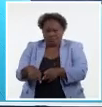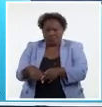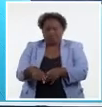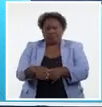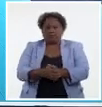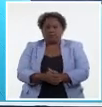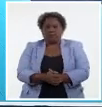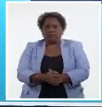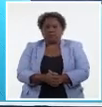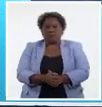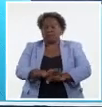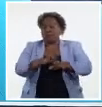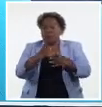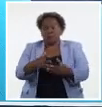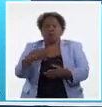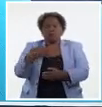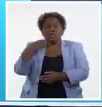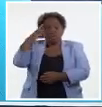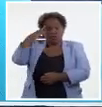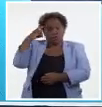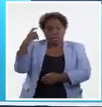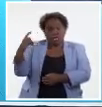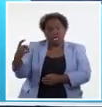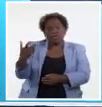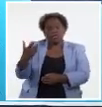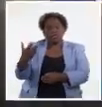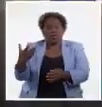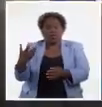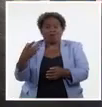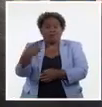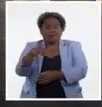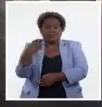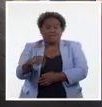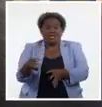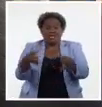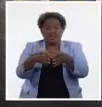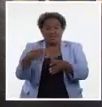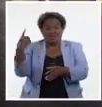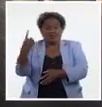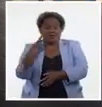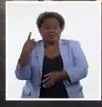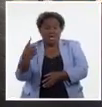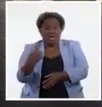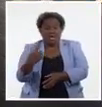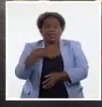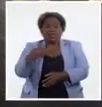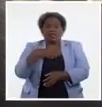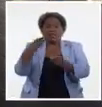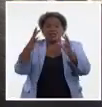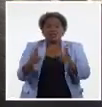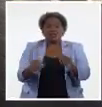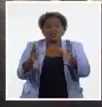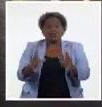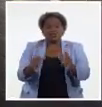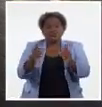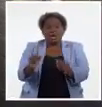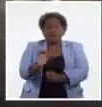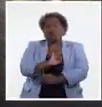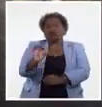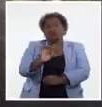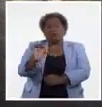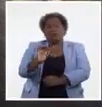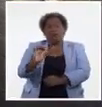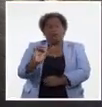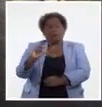o sea, todo el mundo tiene sus aspiraciones, ser entrenador de equipo nacional, alcanzar los resultados que no he logrado todavía con las